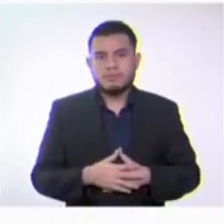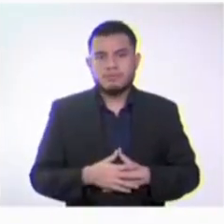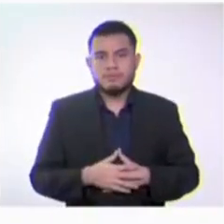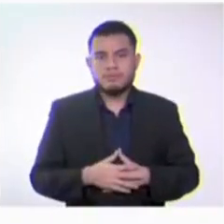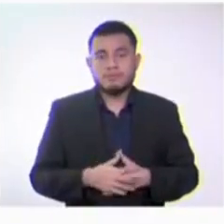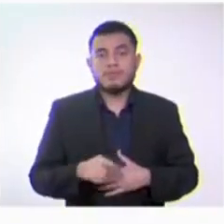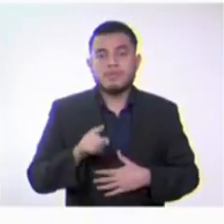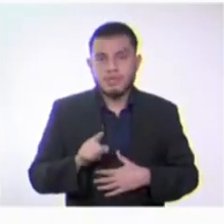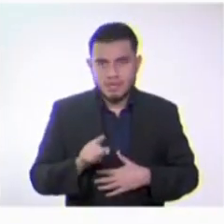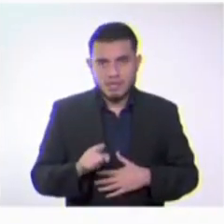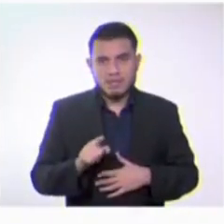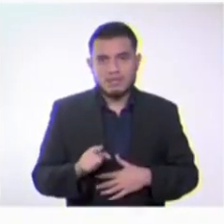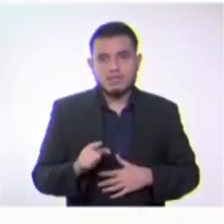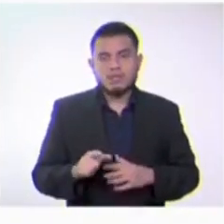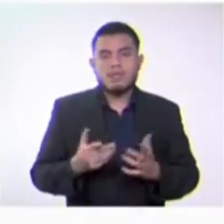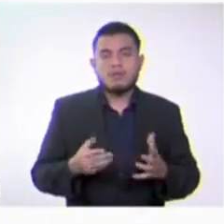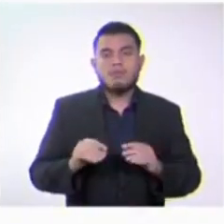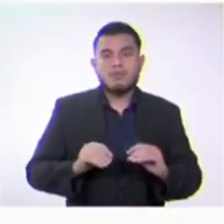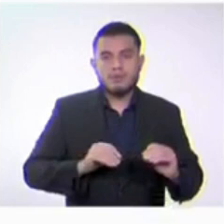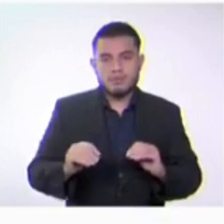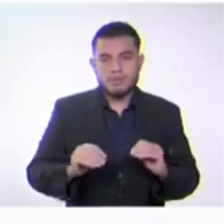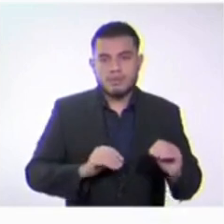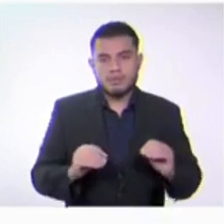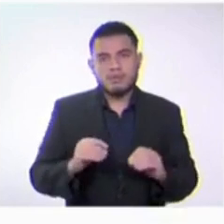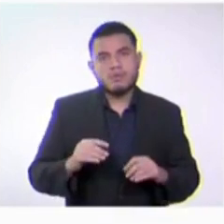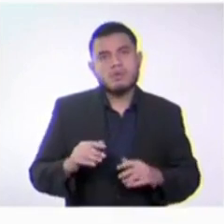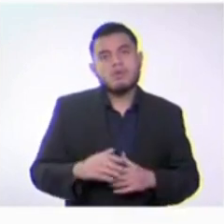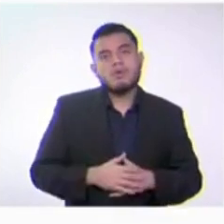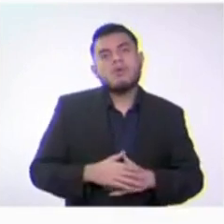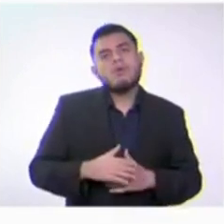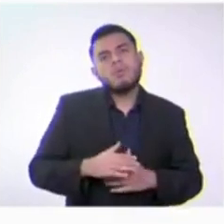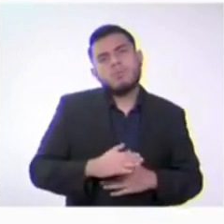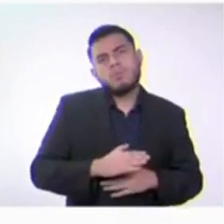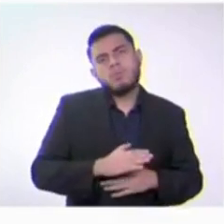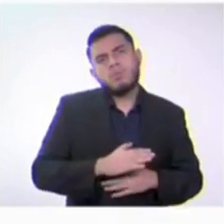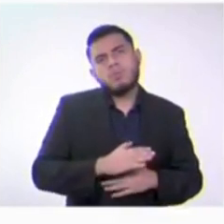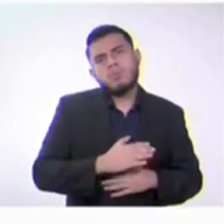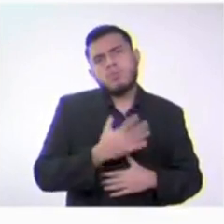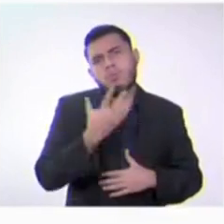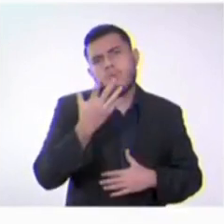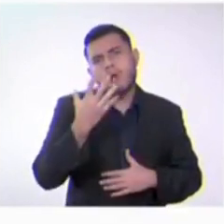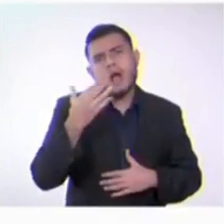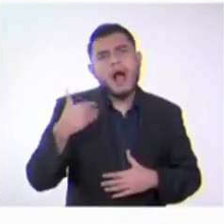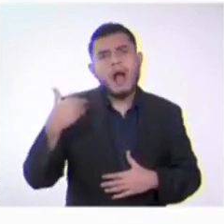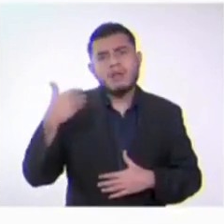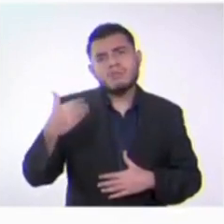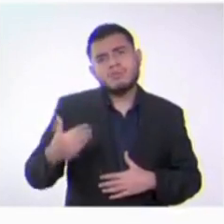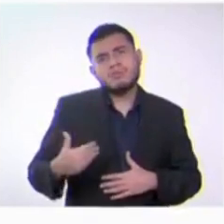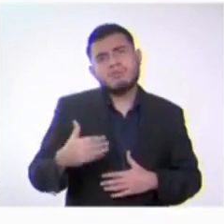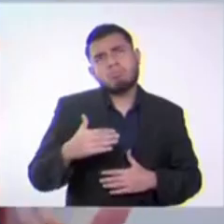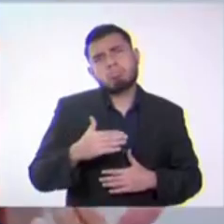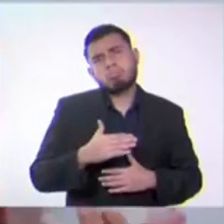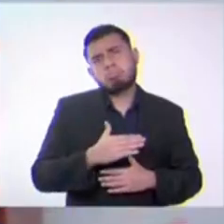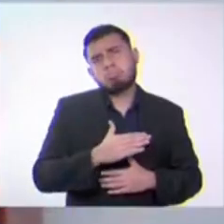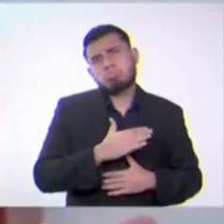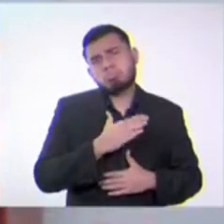Este movimiento ocurre en el transcurso de todo un año, es decir, cuando estamos hablando de